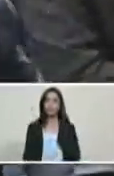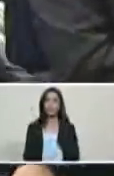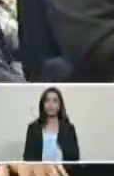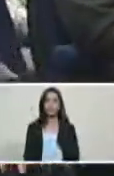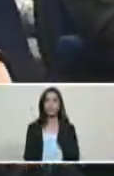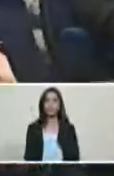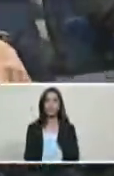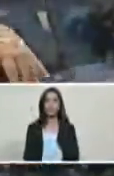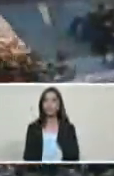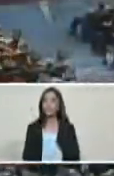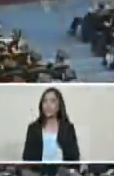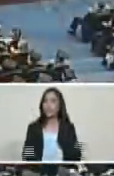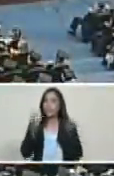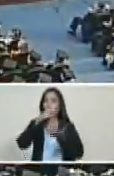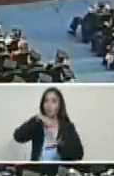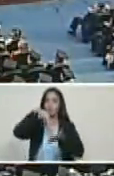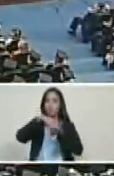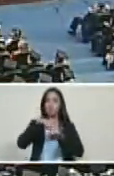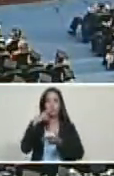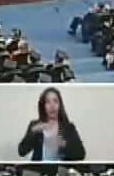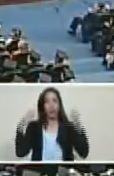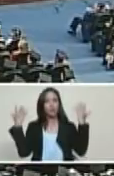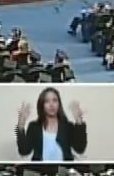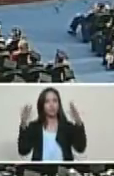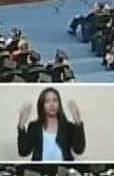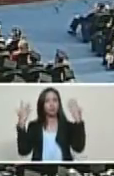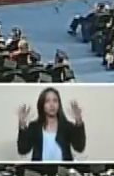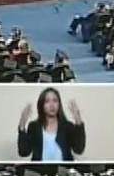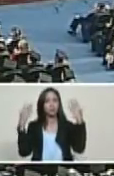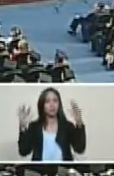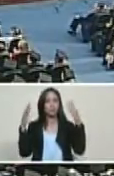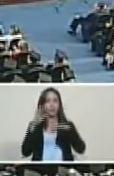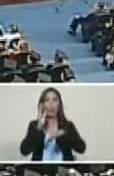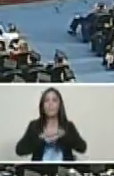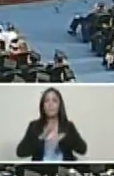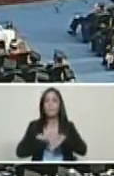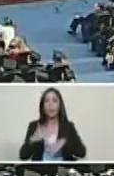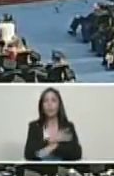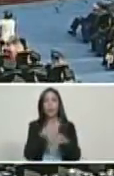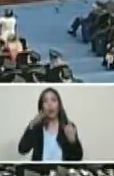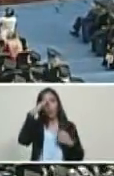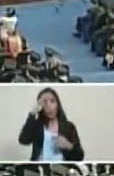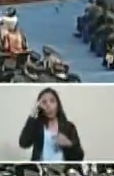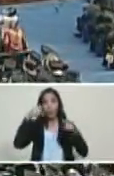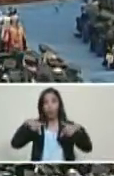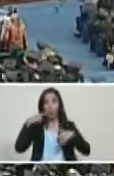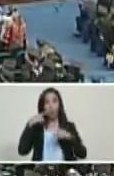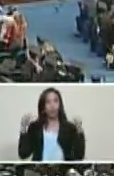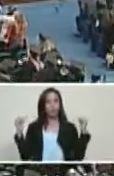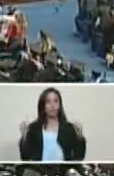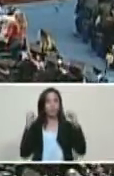bueno, tenemos que pararnos todos y dar una ovación por la victoria de Cuba el día de hoy.